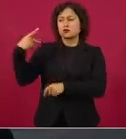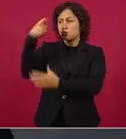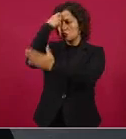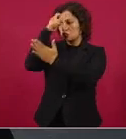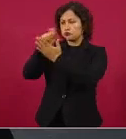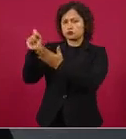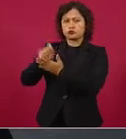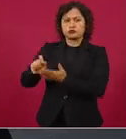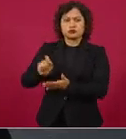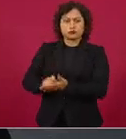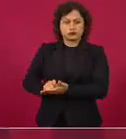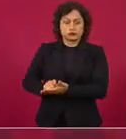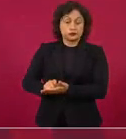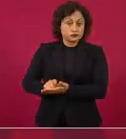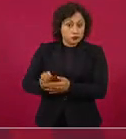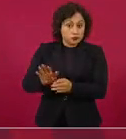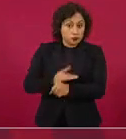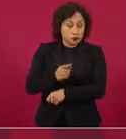Paco Ignacio